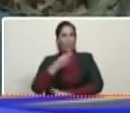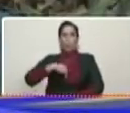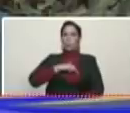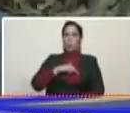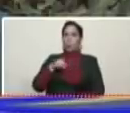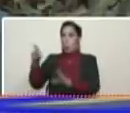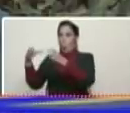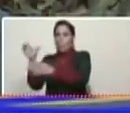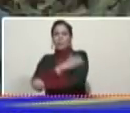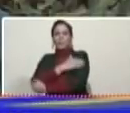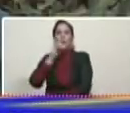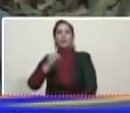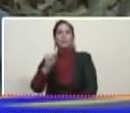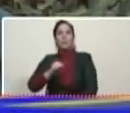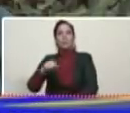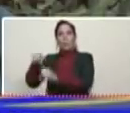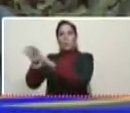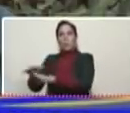sí.